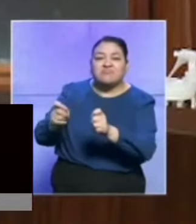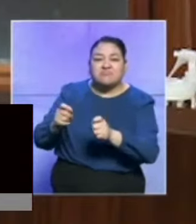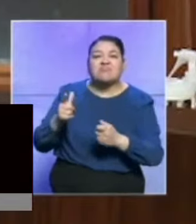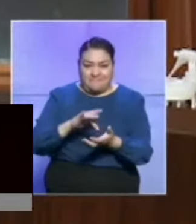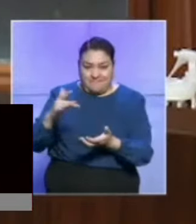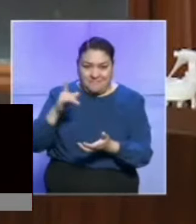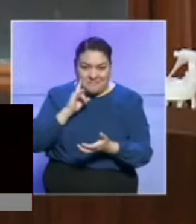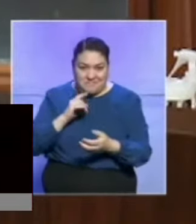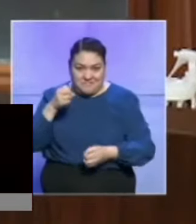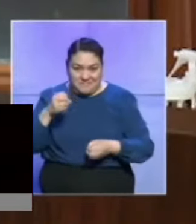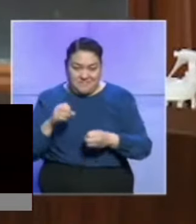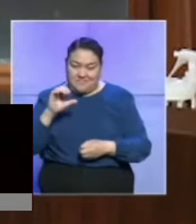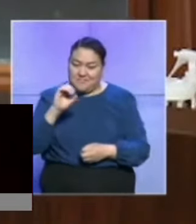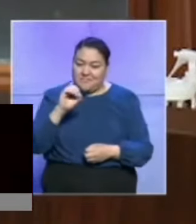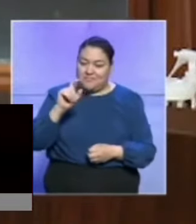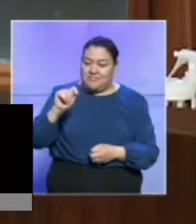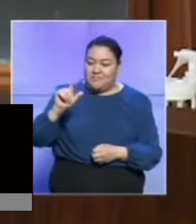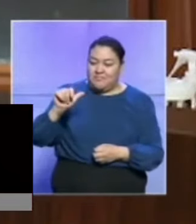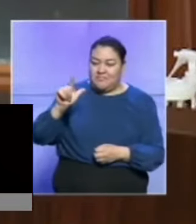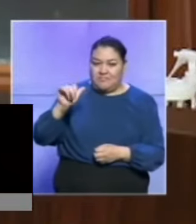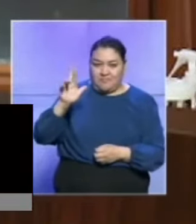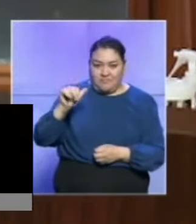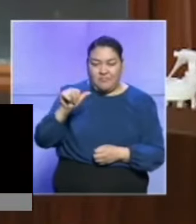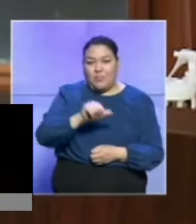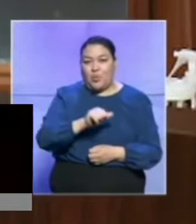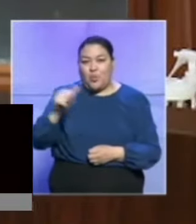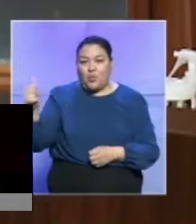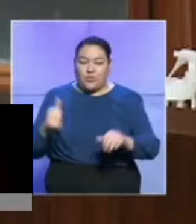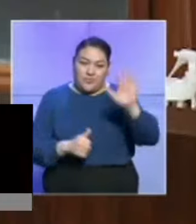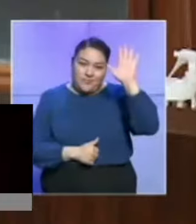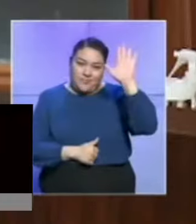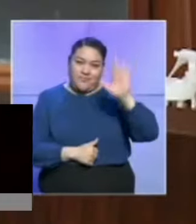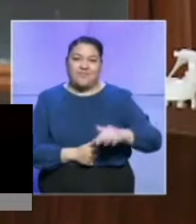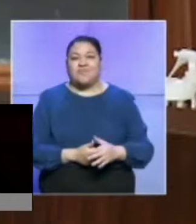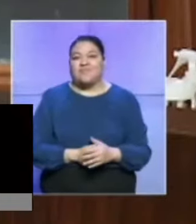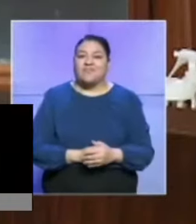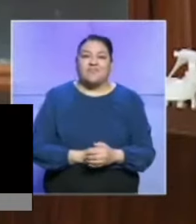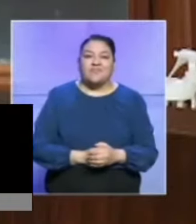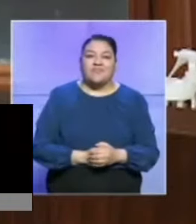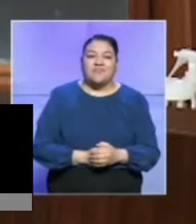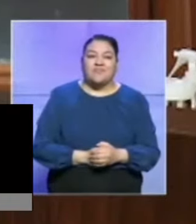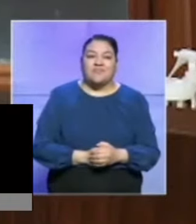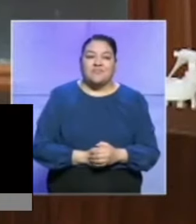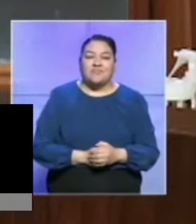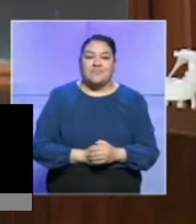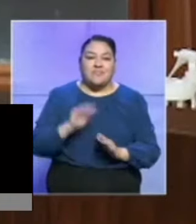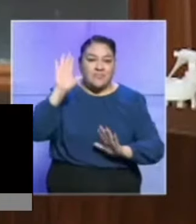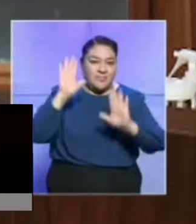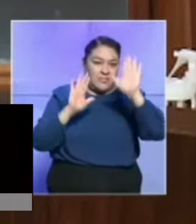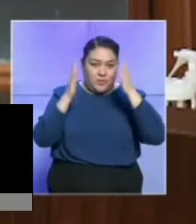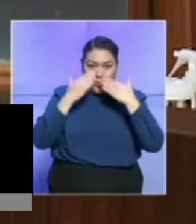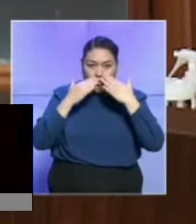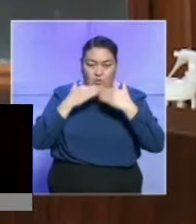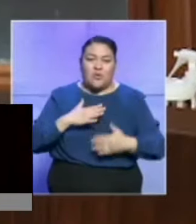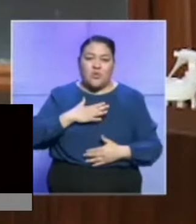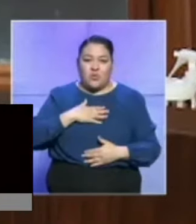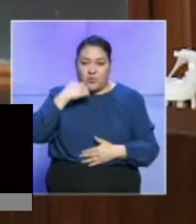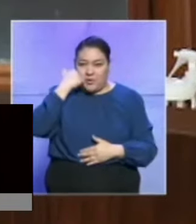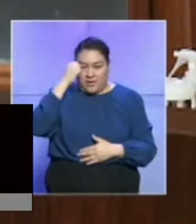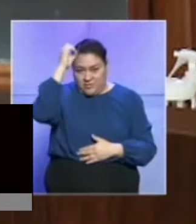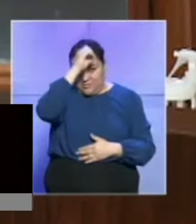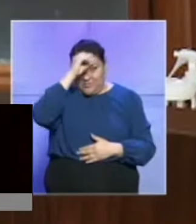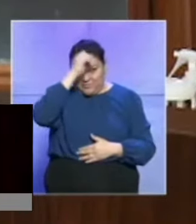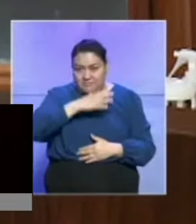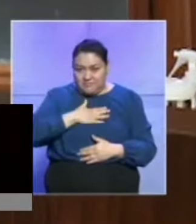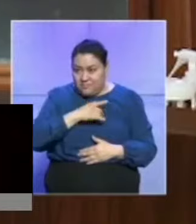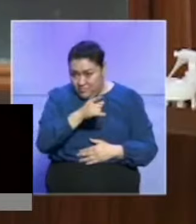suspender la realización de los procedimientos electorales a cargo del INE. Y eso es justamente con base en lo que te acabo